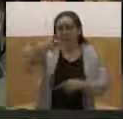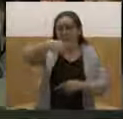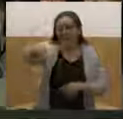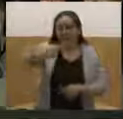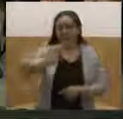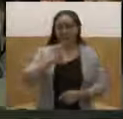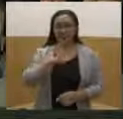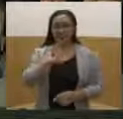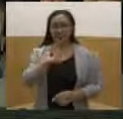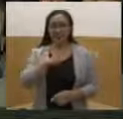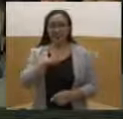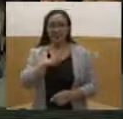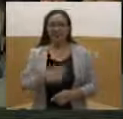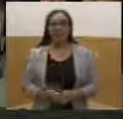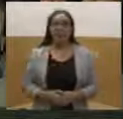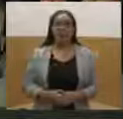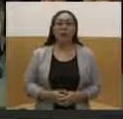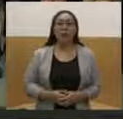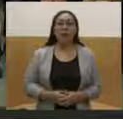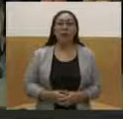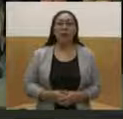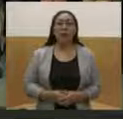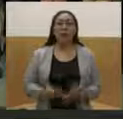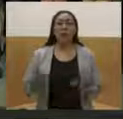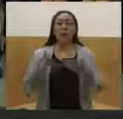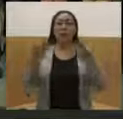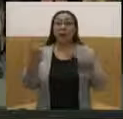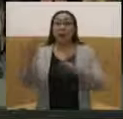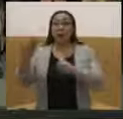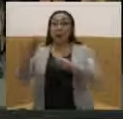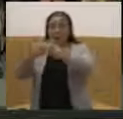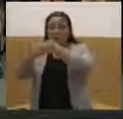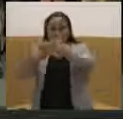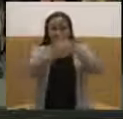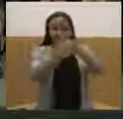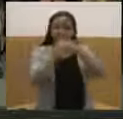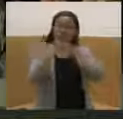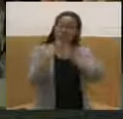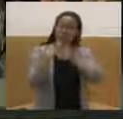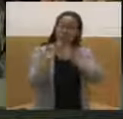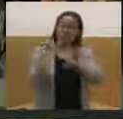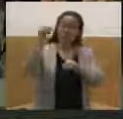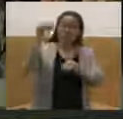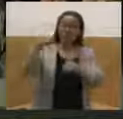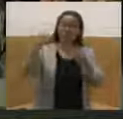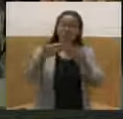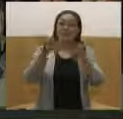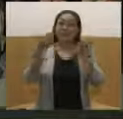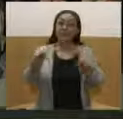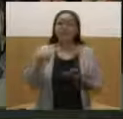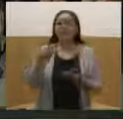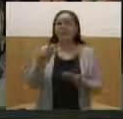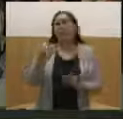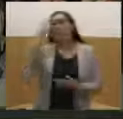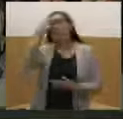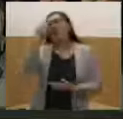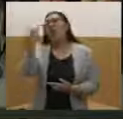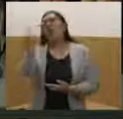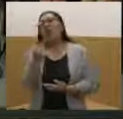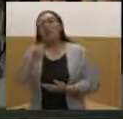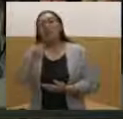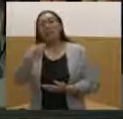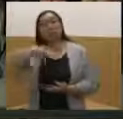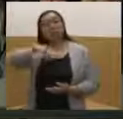así tengan. Los hemos convocado el día de hoy para expresarles la posición del Partido Revolucionario